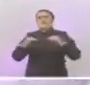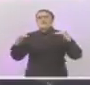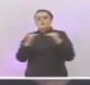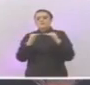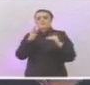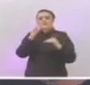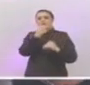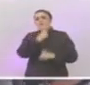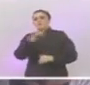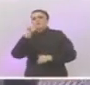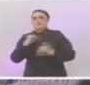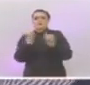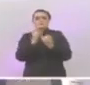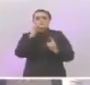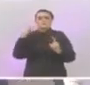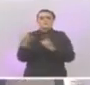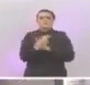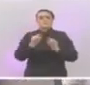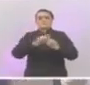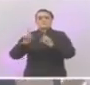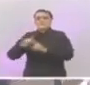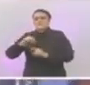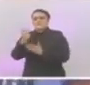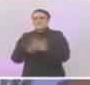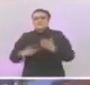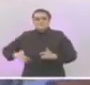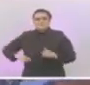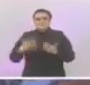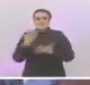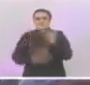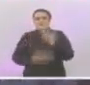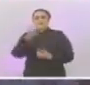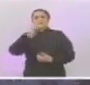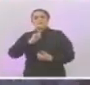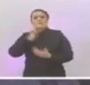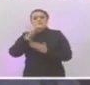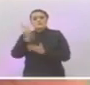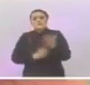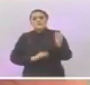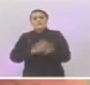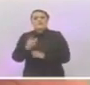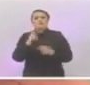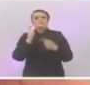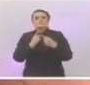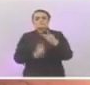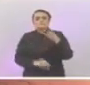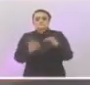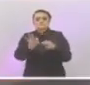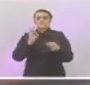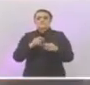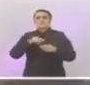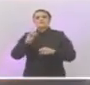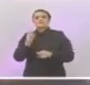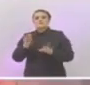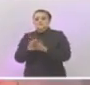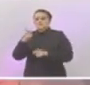en todas las acciones de gobierno, así como programas específicos para las mujeres, entre los cuales destaco el de